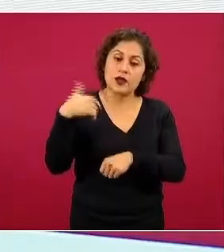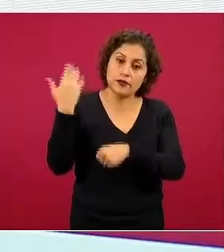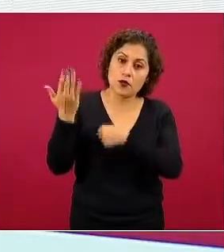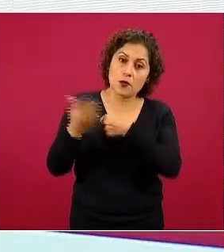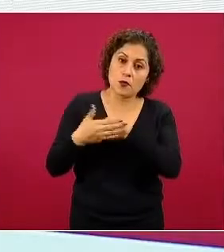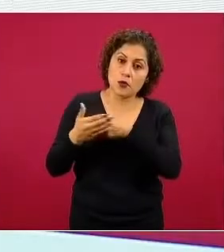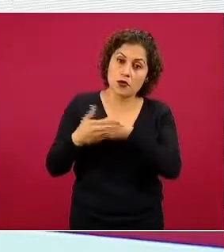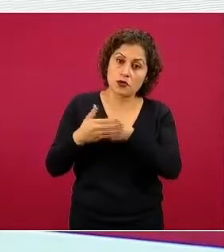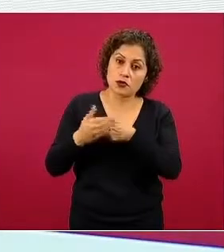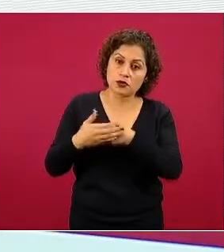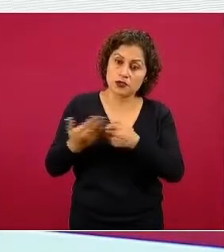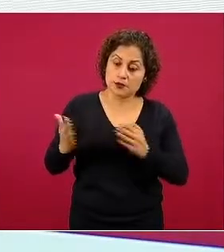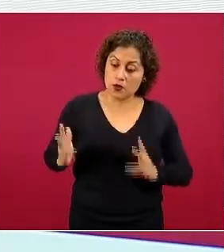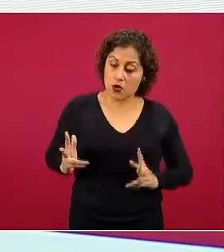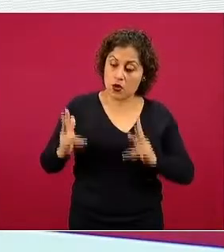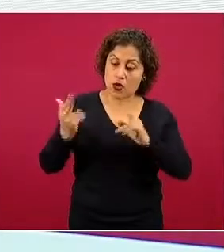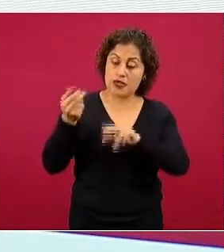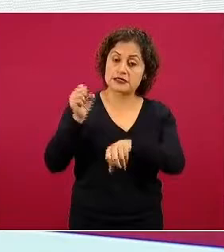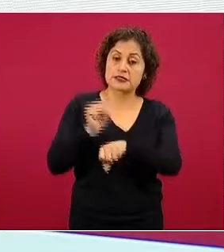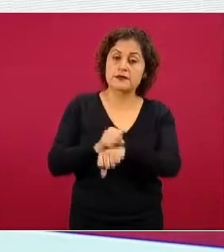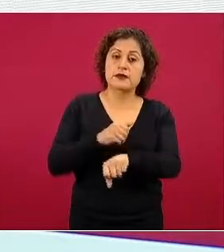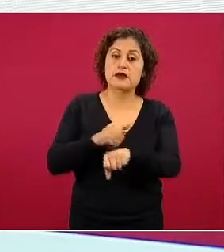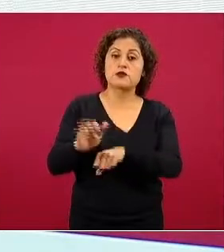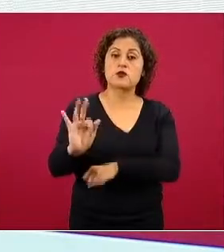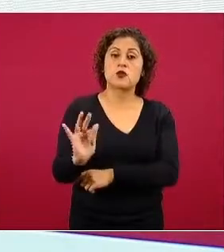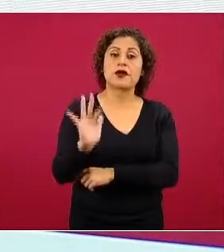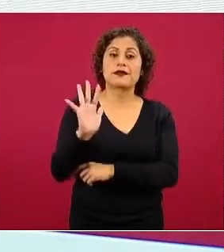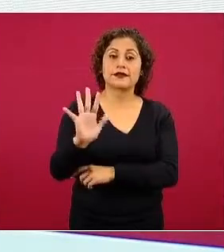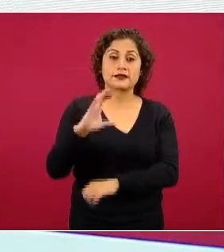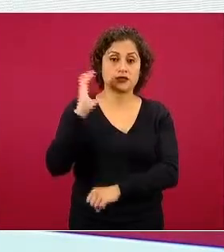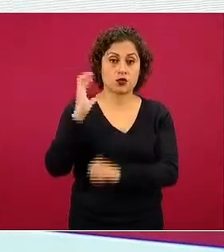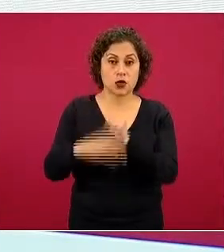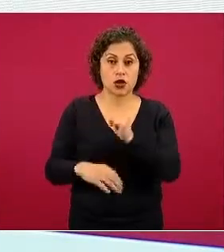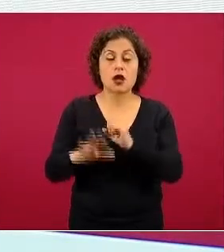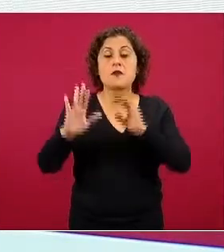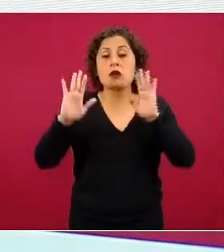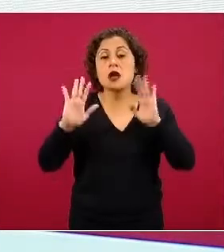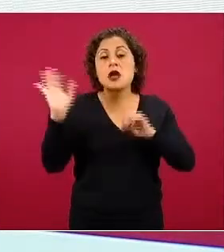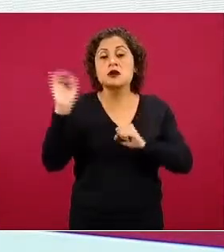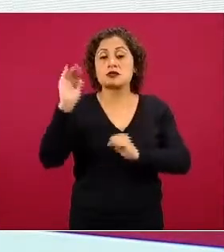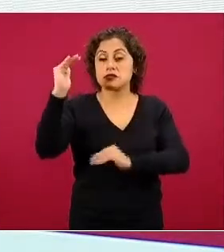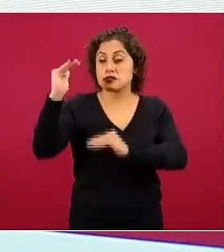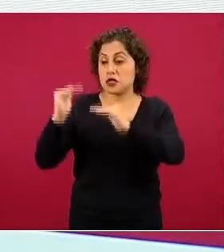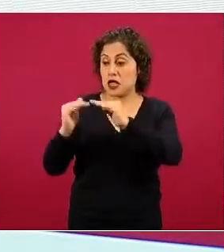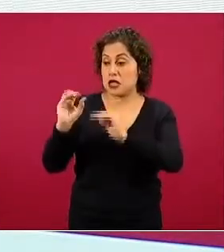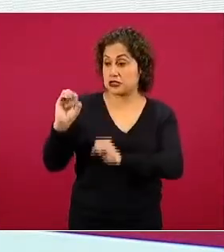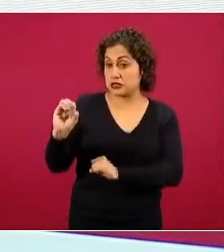la semana epidemiológica número 45, puede quedarse en 0, puede